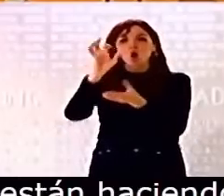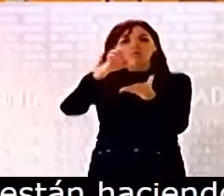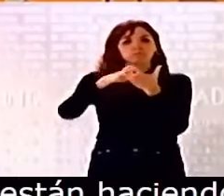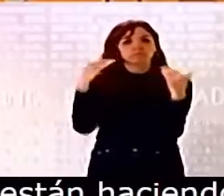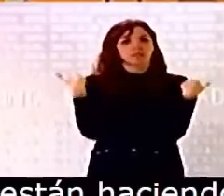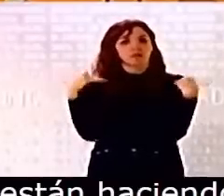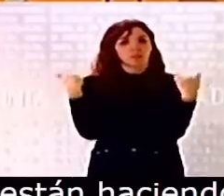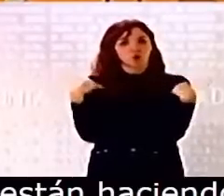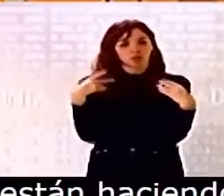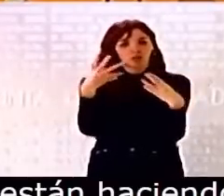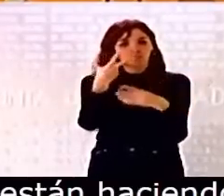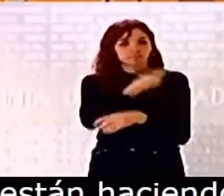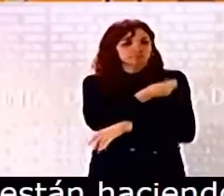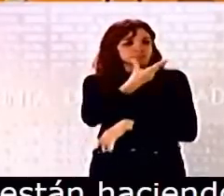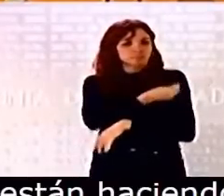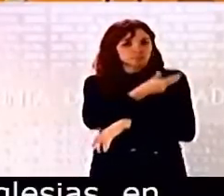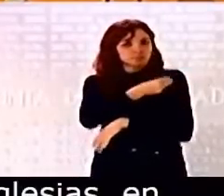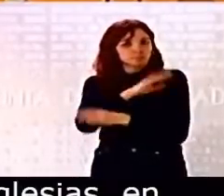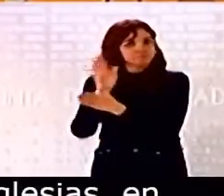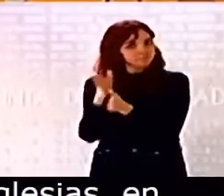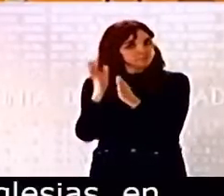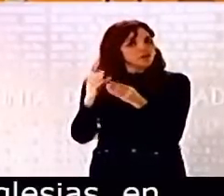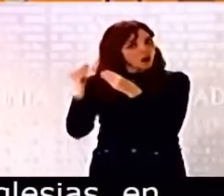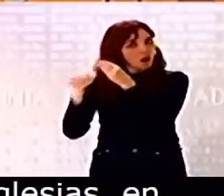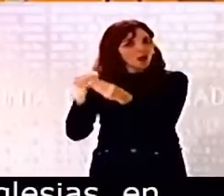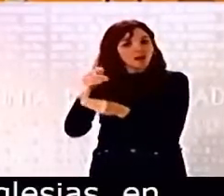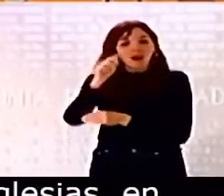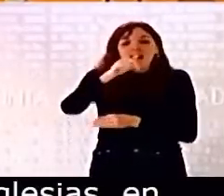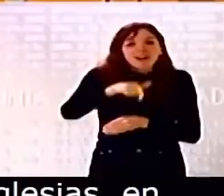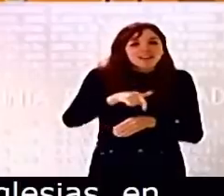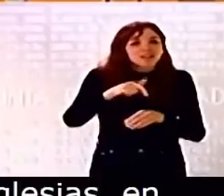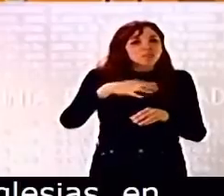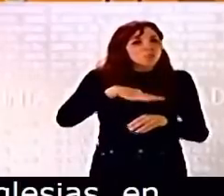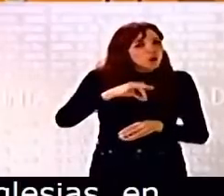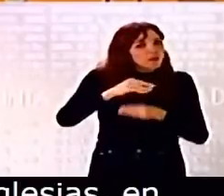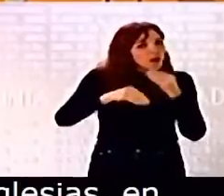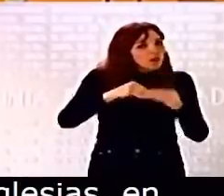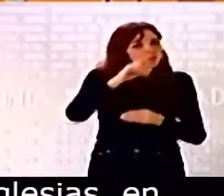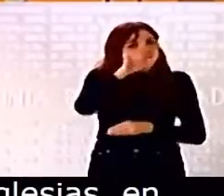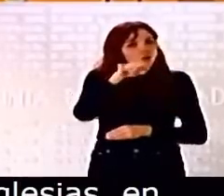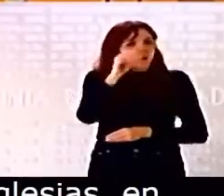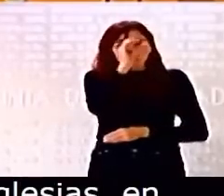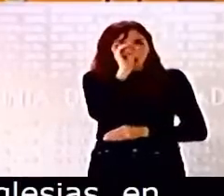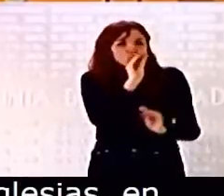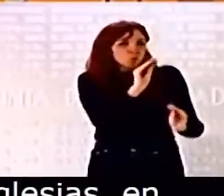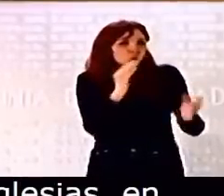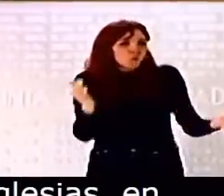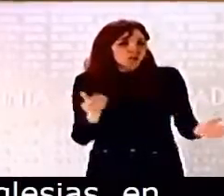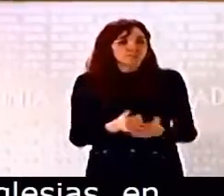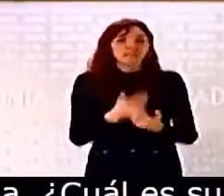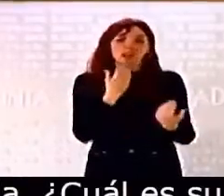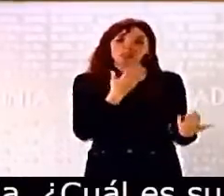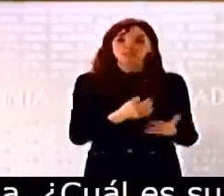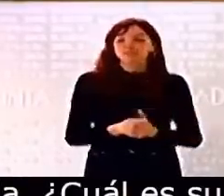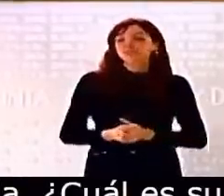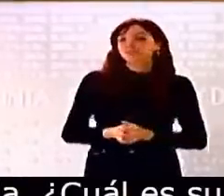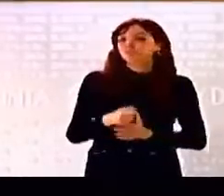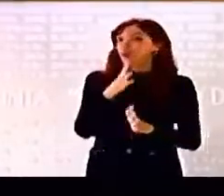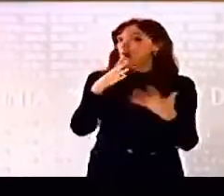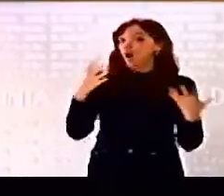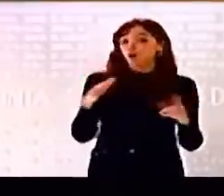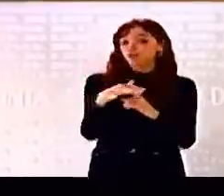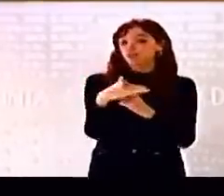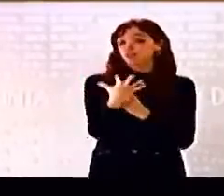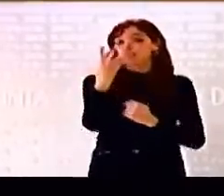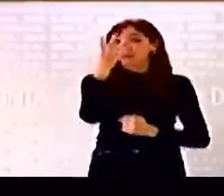¿O es algo que no se contempla? ¿O cuál es su punto de vista? Gracias. Pues que en este momento, desgraciadamente,